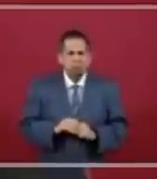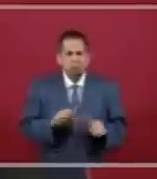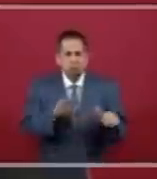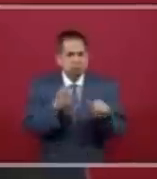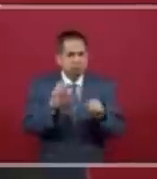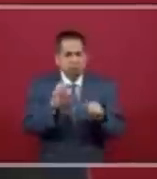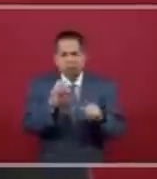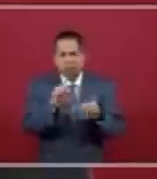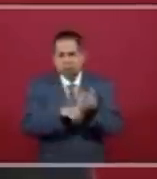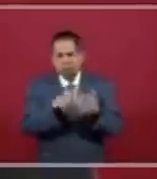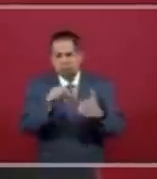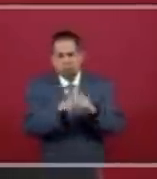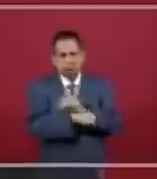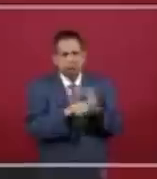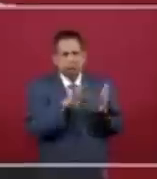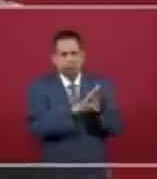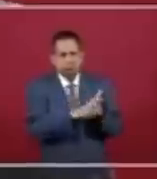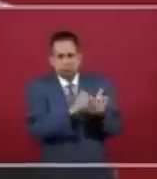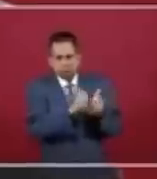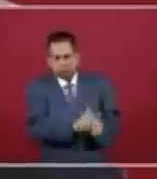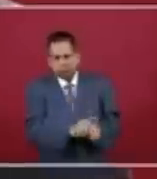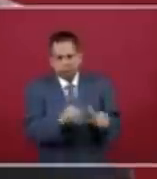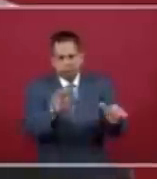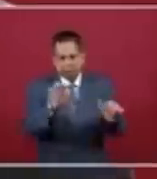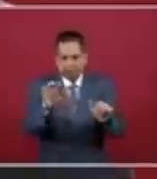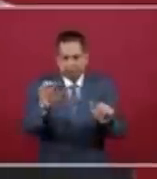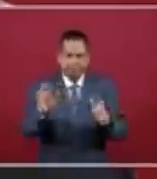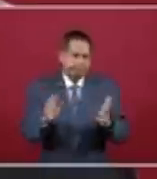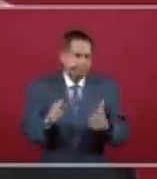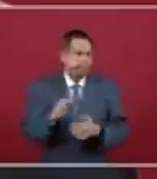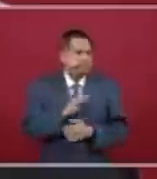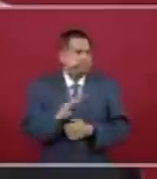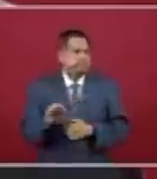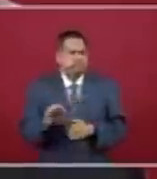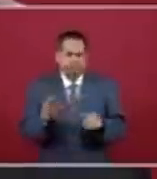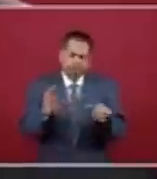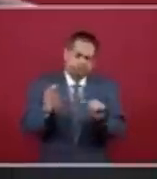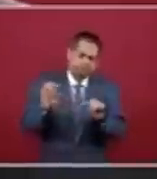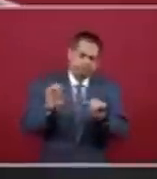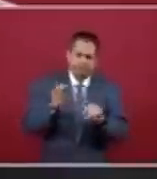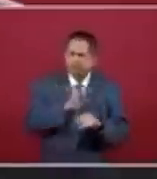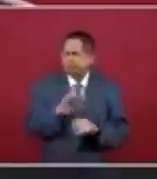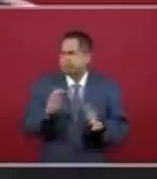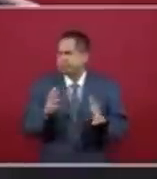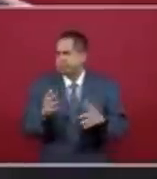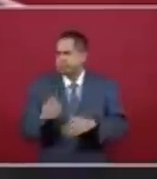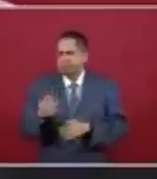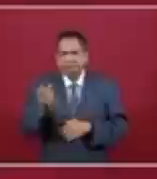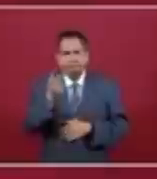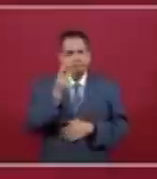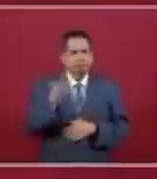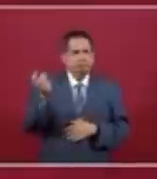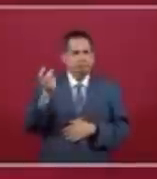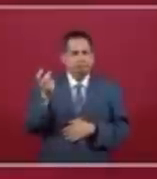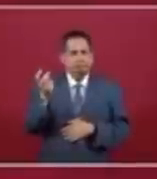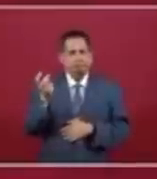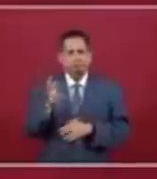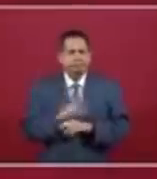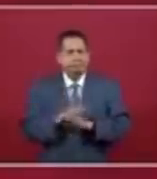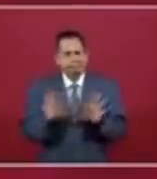privados de su libertad. De esos 600 hay como 200 que